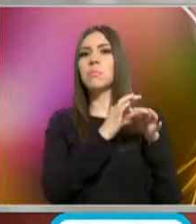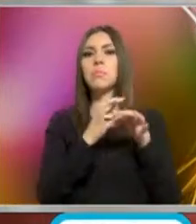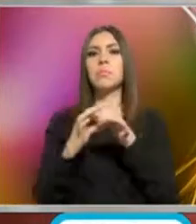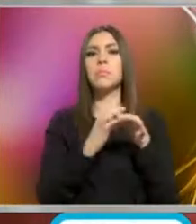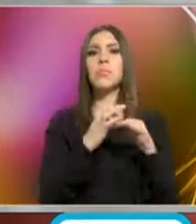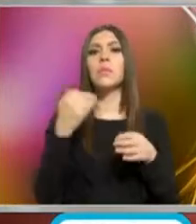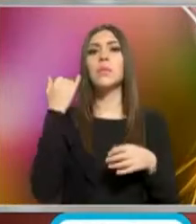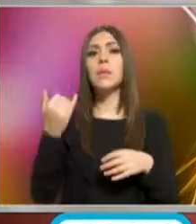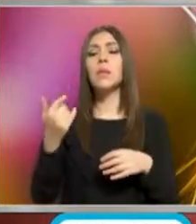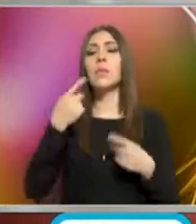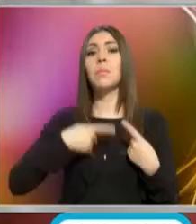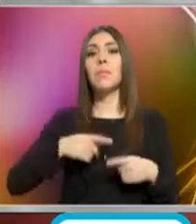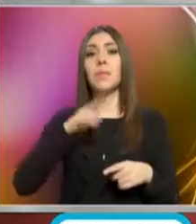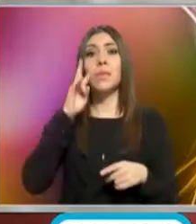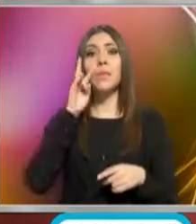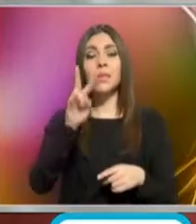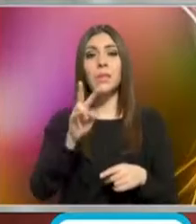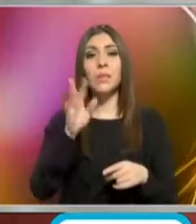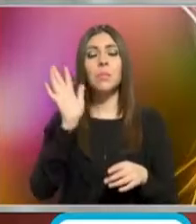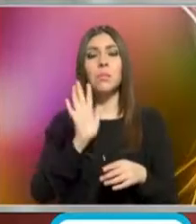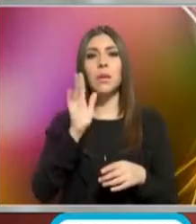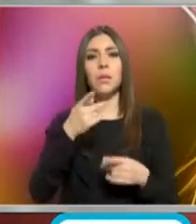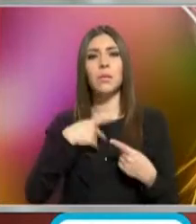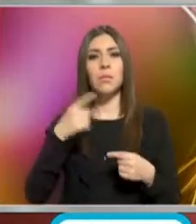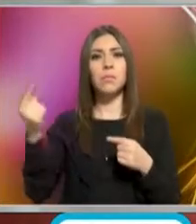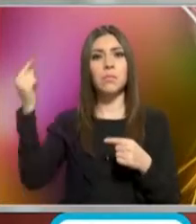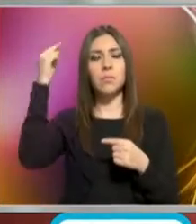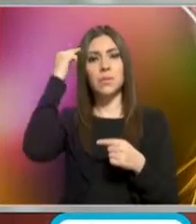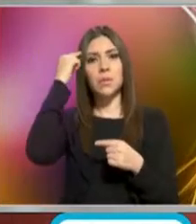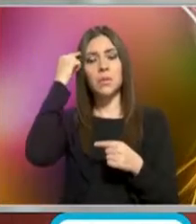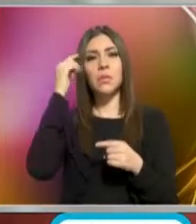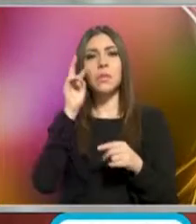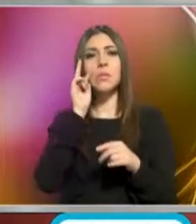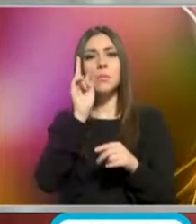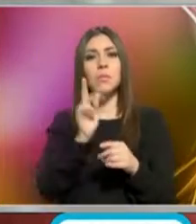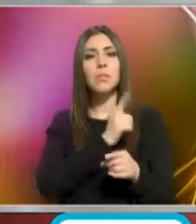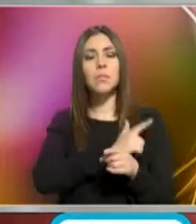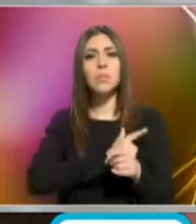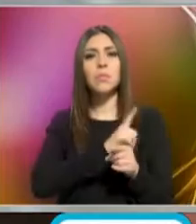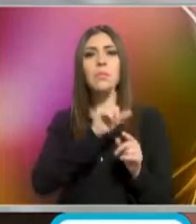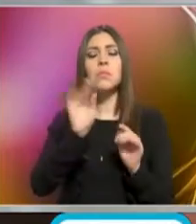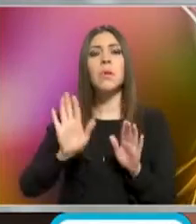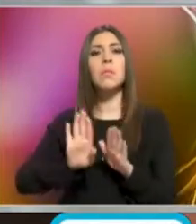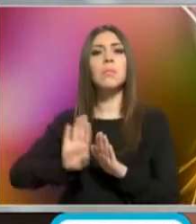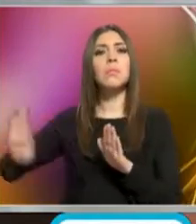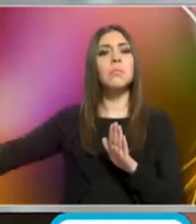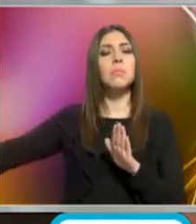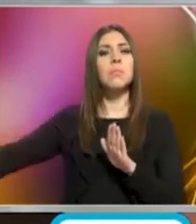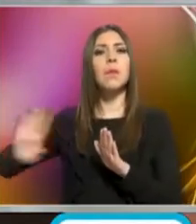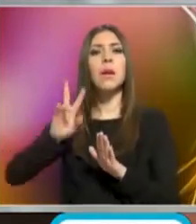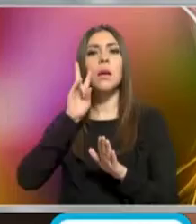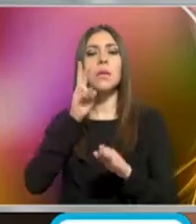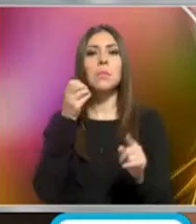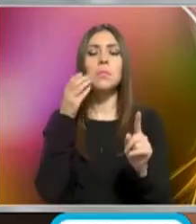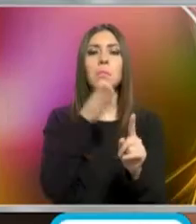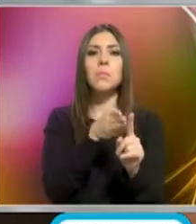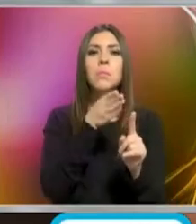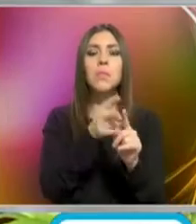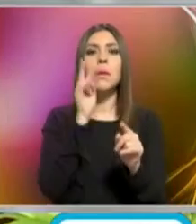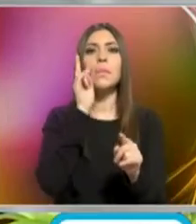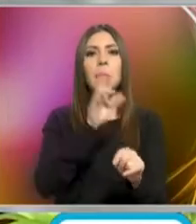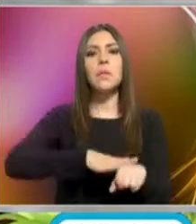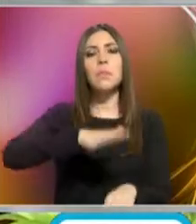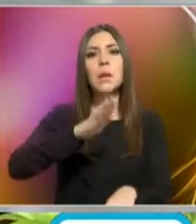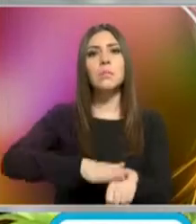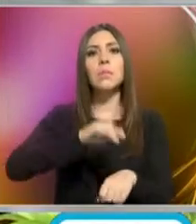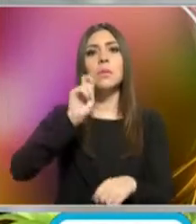¿Se van aislando entonces? La pornografía llega a una parte del cerebro que genera justamente esta necesidad de ver y de ver más, al punto en